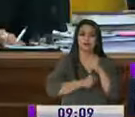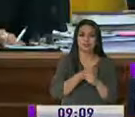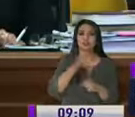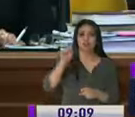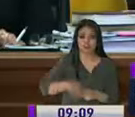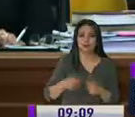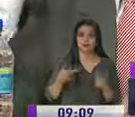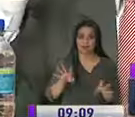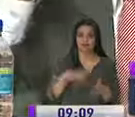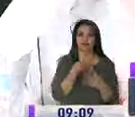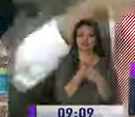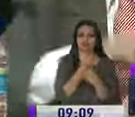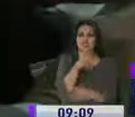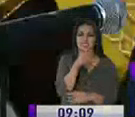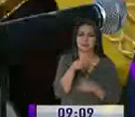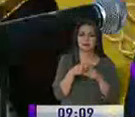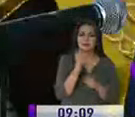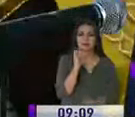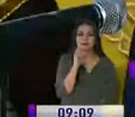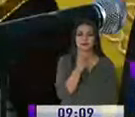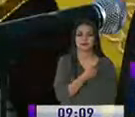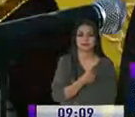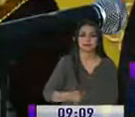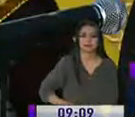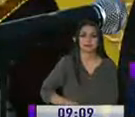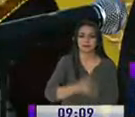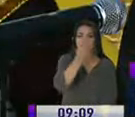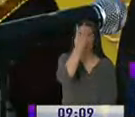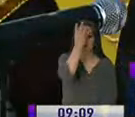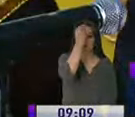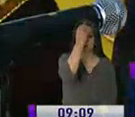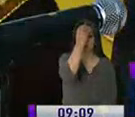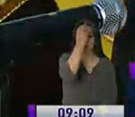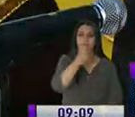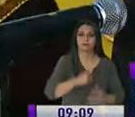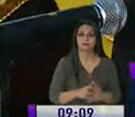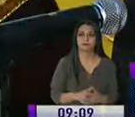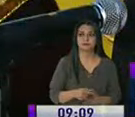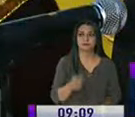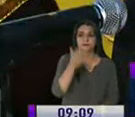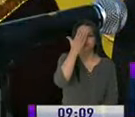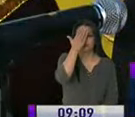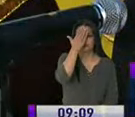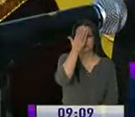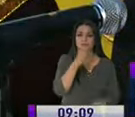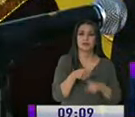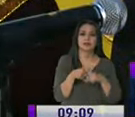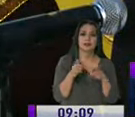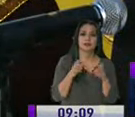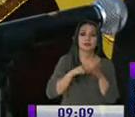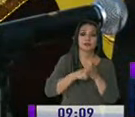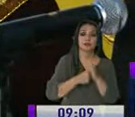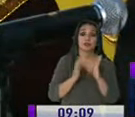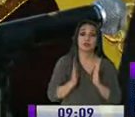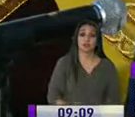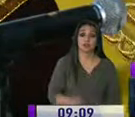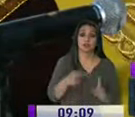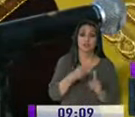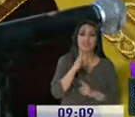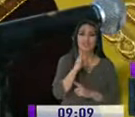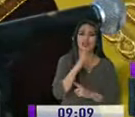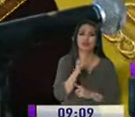ex vicepresidente Jorge Glass. Entiendo que la del señor Carlos Polit, falta